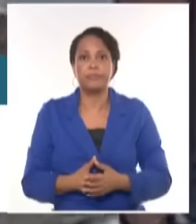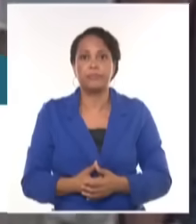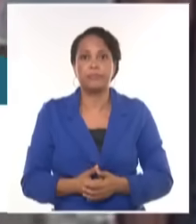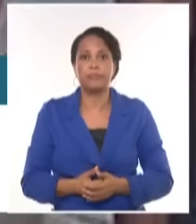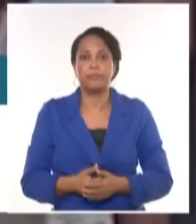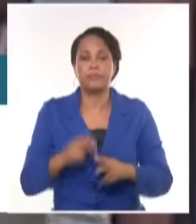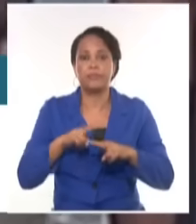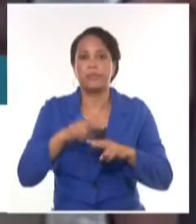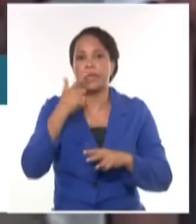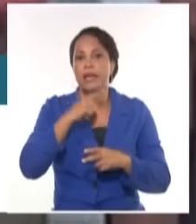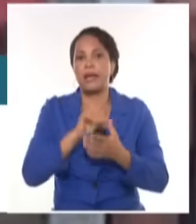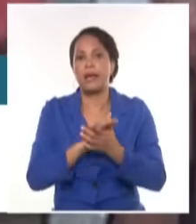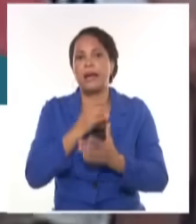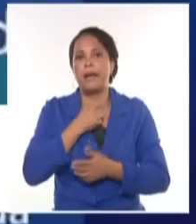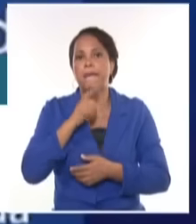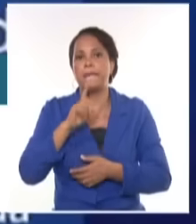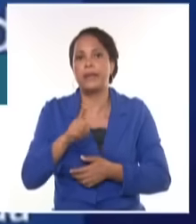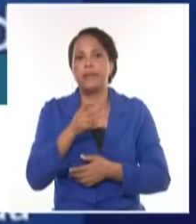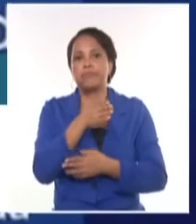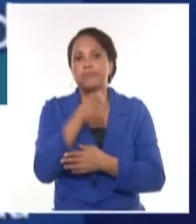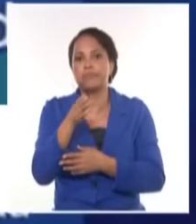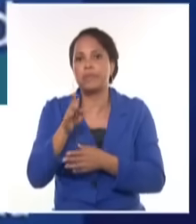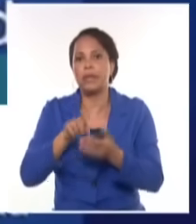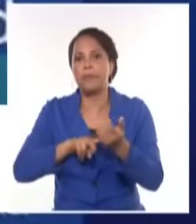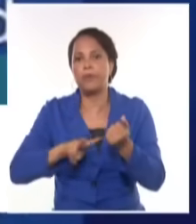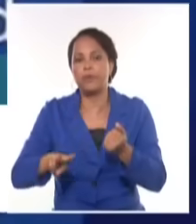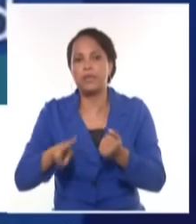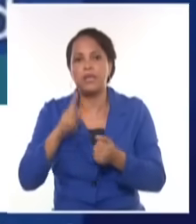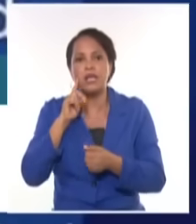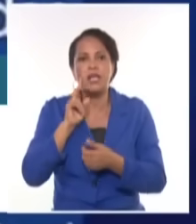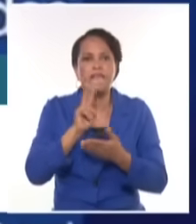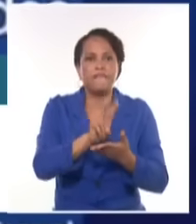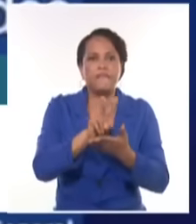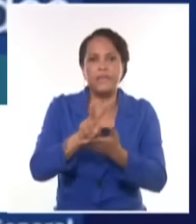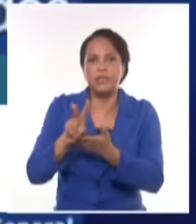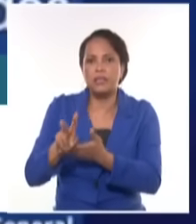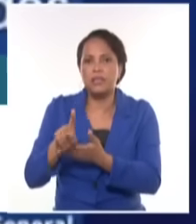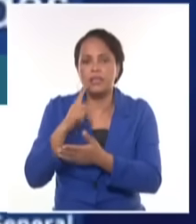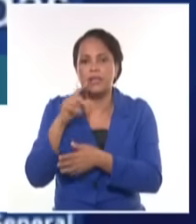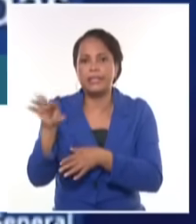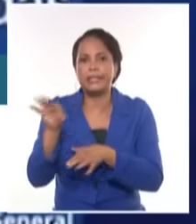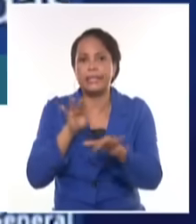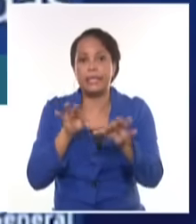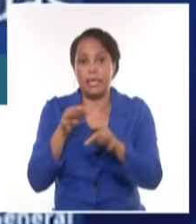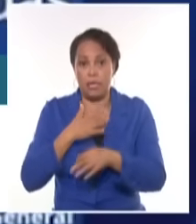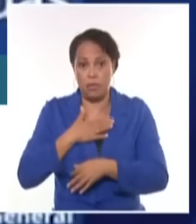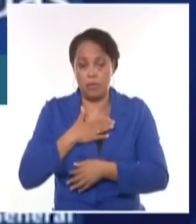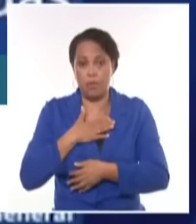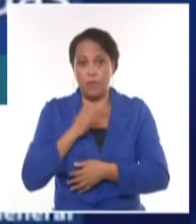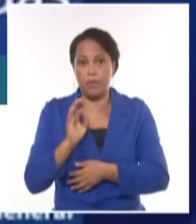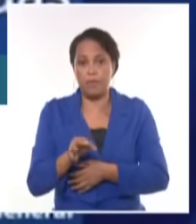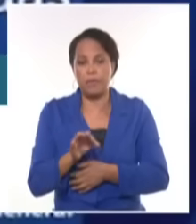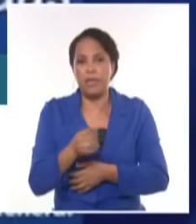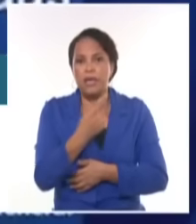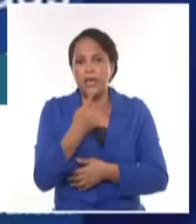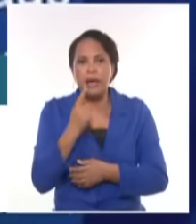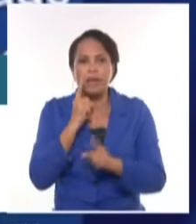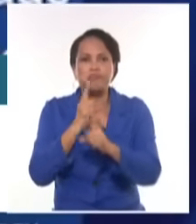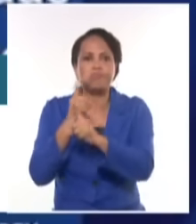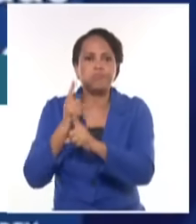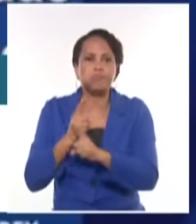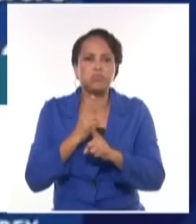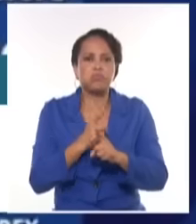Hammer recorre provincias, los visitados elegidos por él. En cada encuentro,